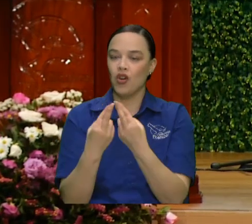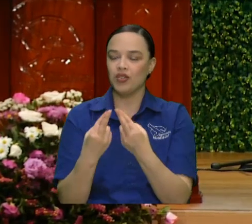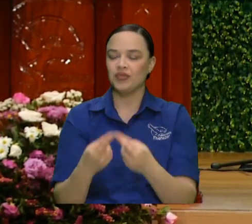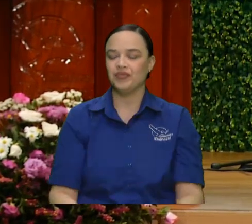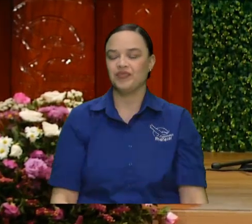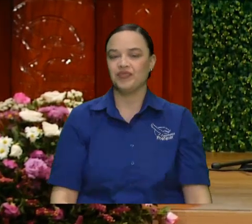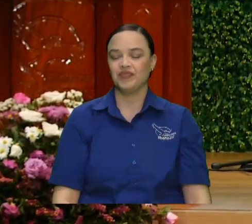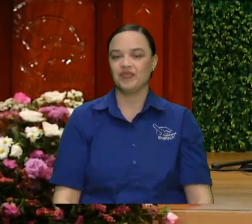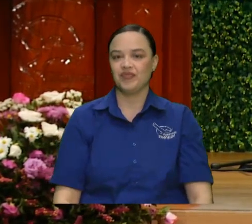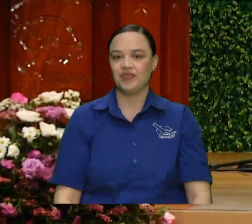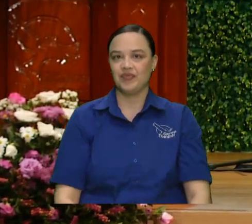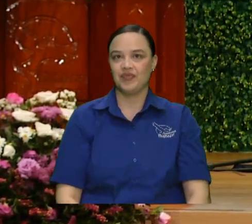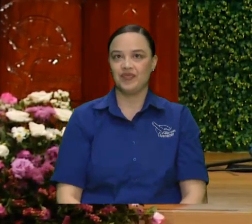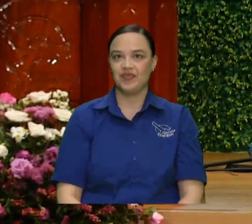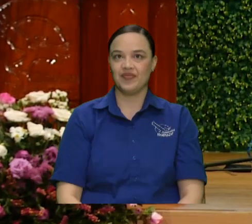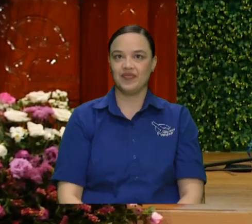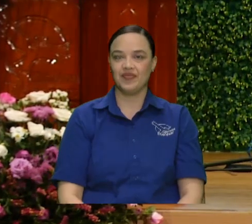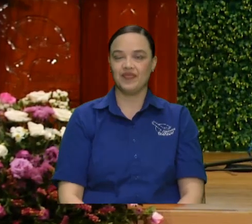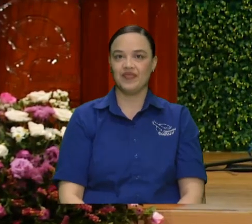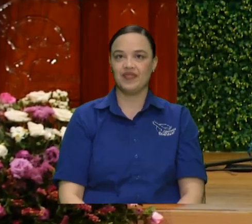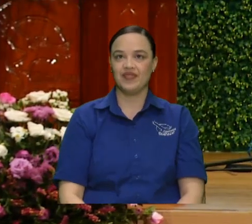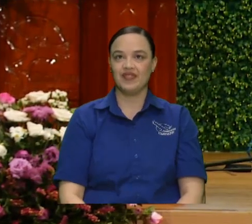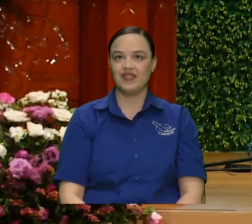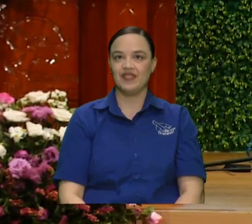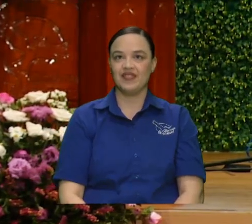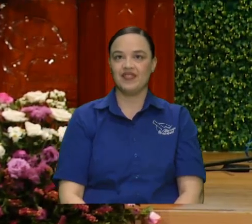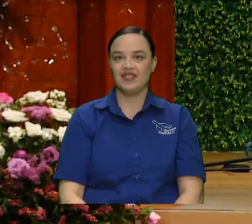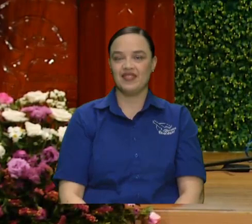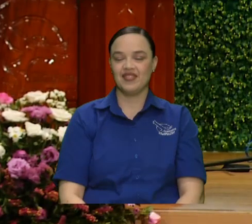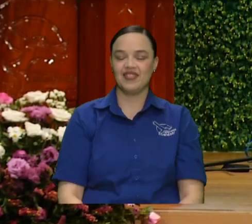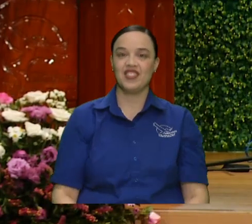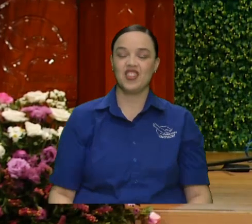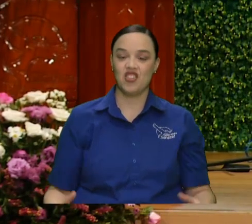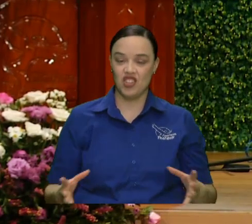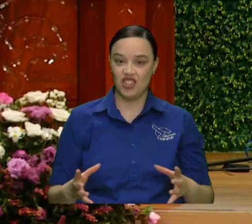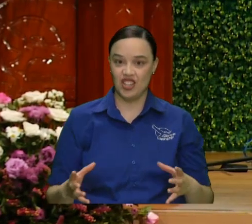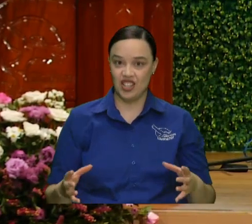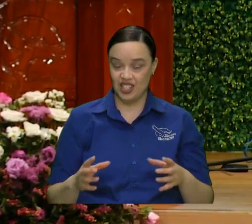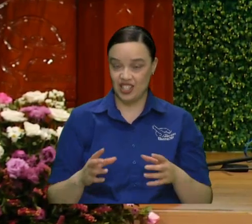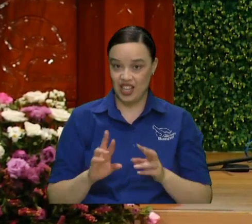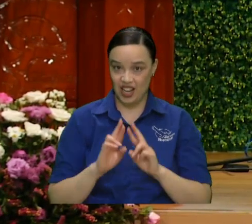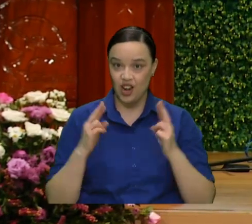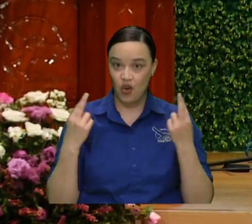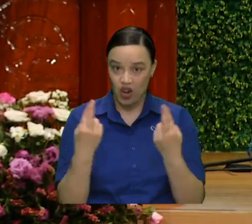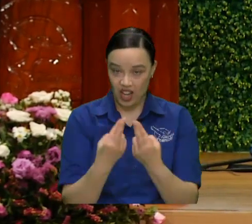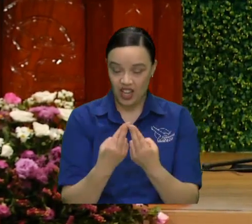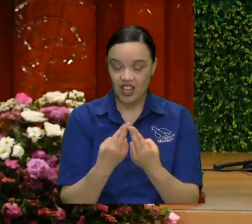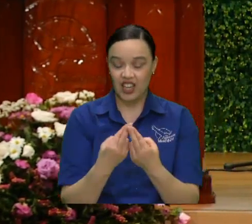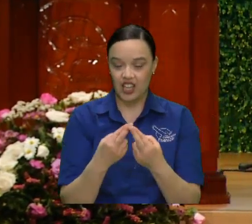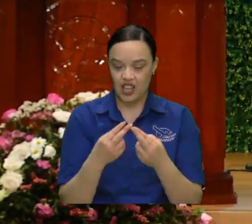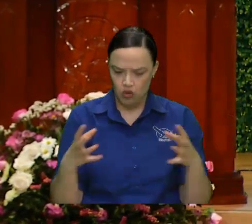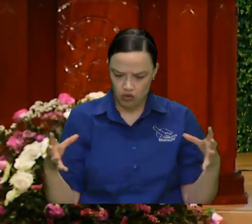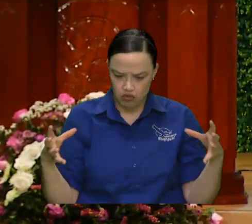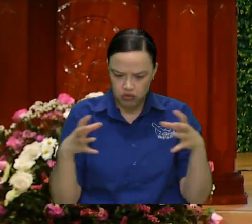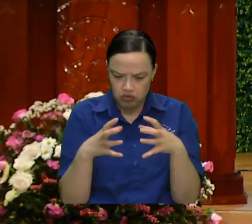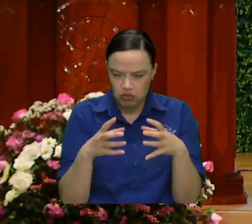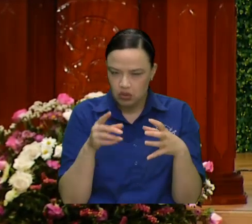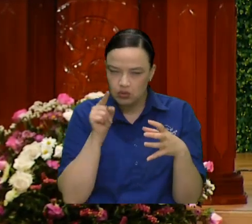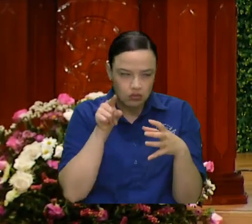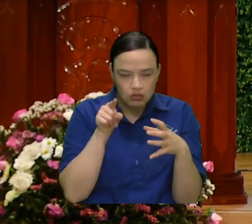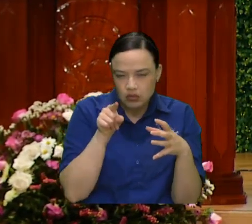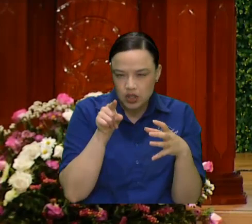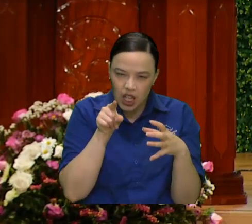una point meant en el pueblo si dicen lo juntan y dice mire mucha a este a